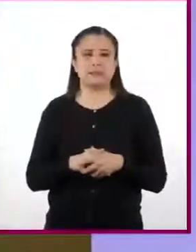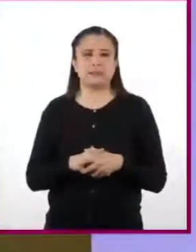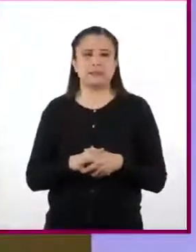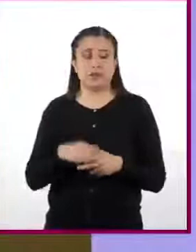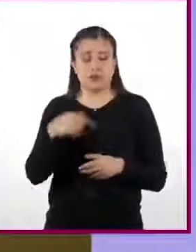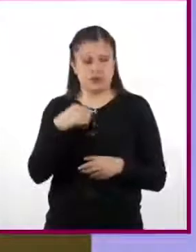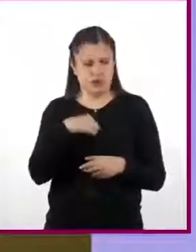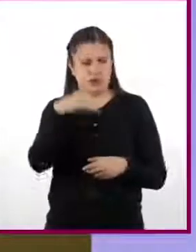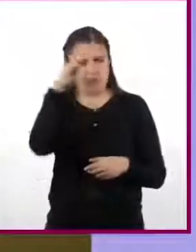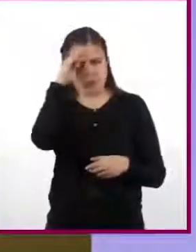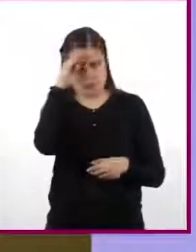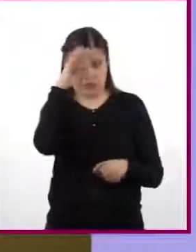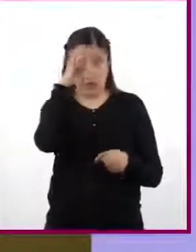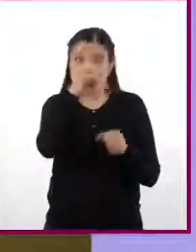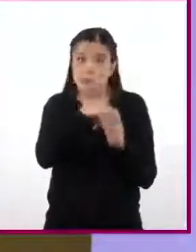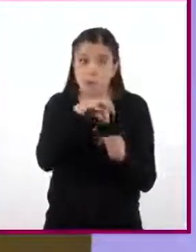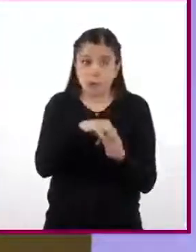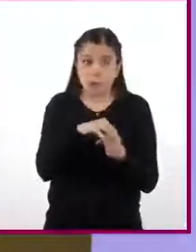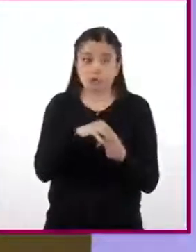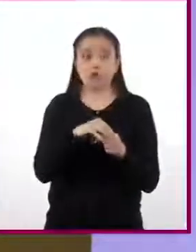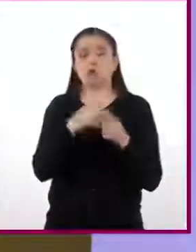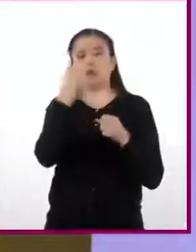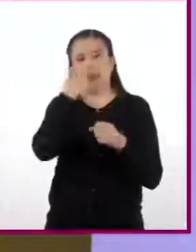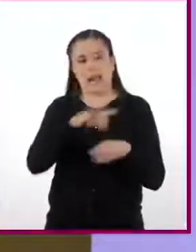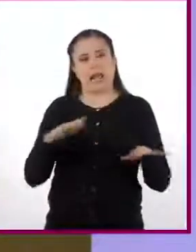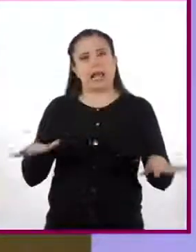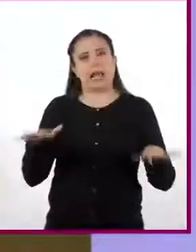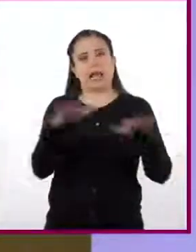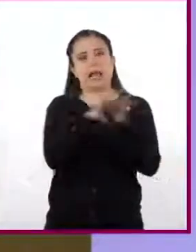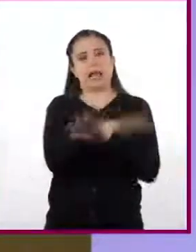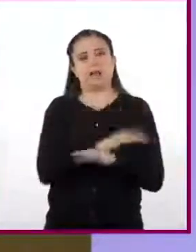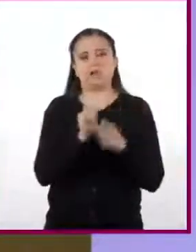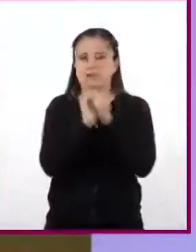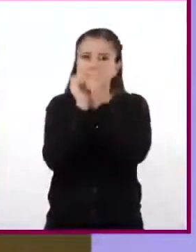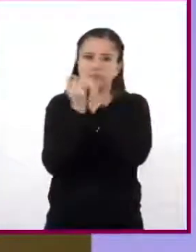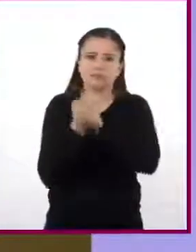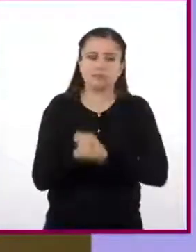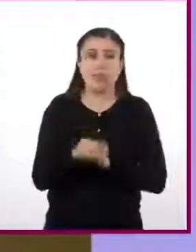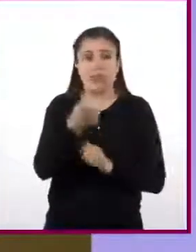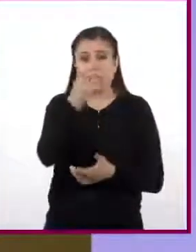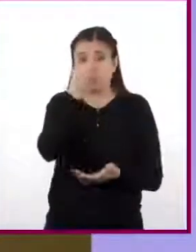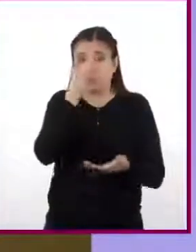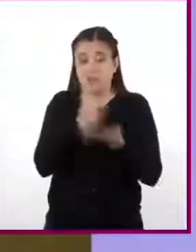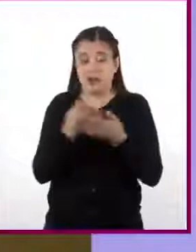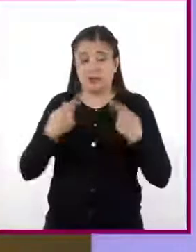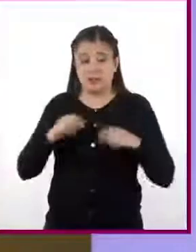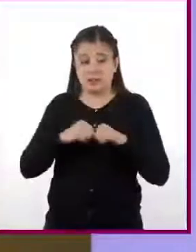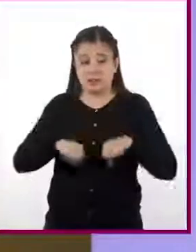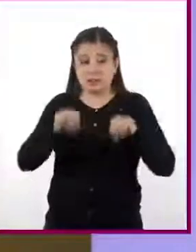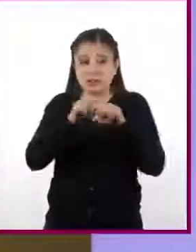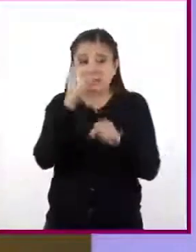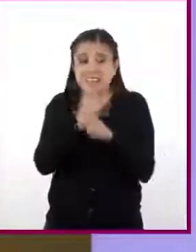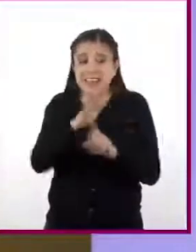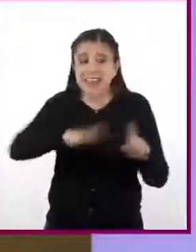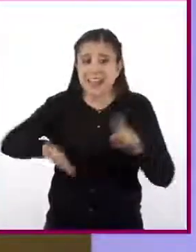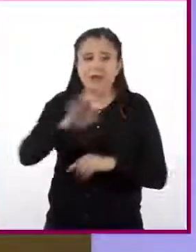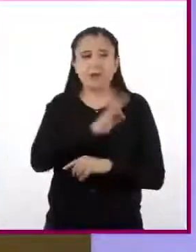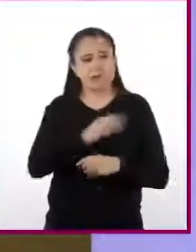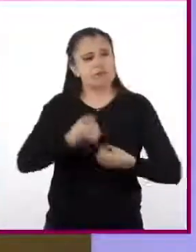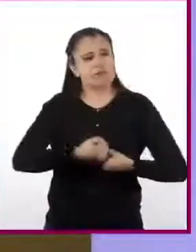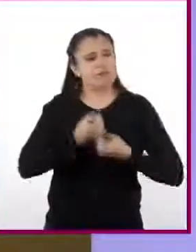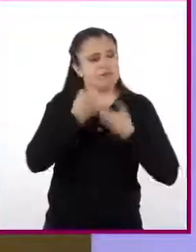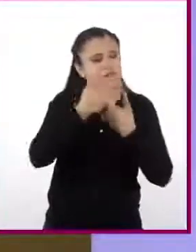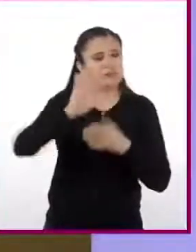Yo pienso que el voto es un instrumento del cambio. Es la única manera en que la sociedad se puede expresar y